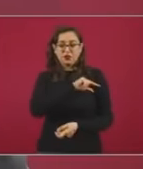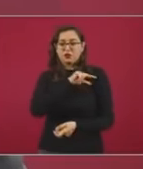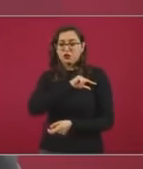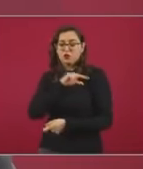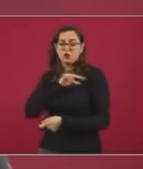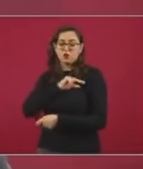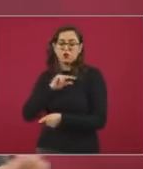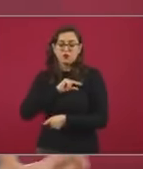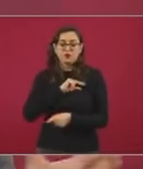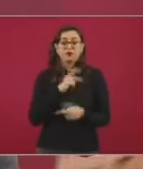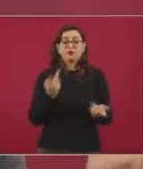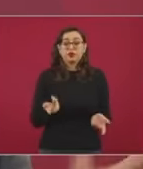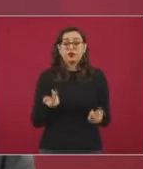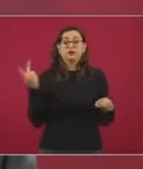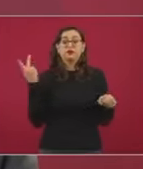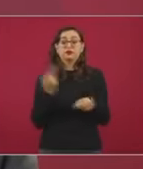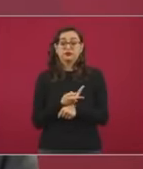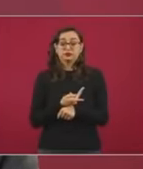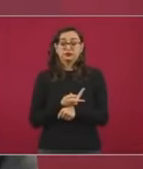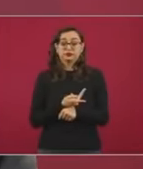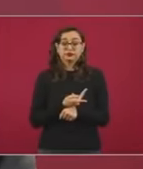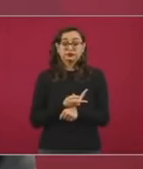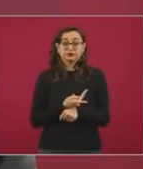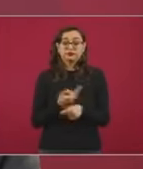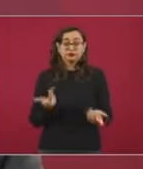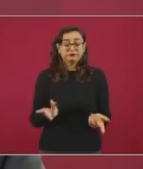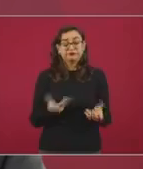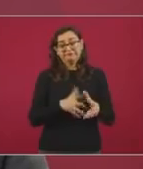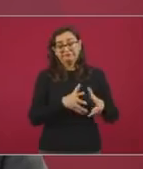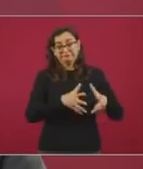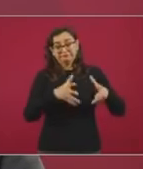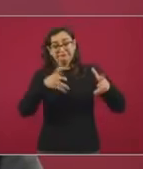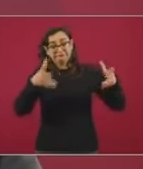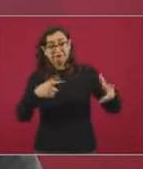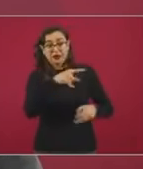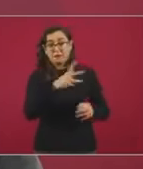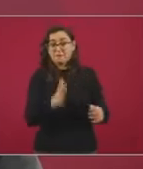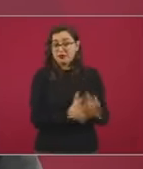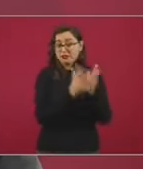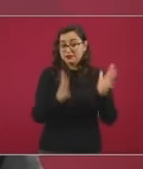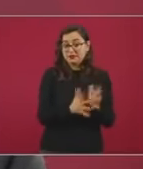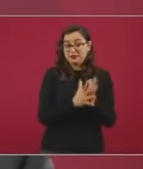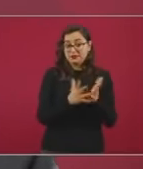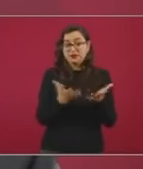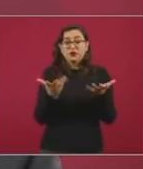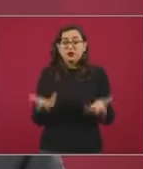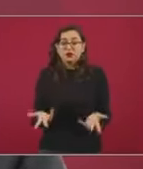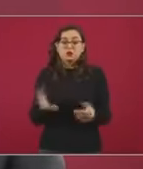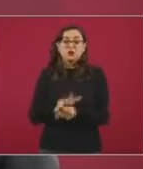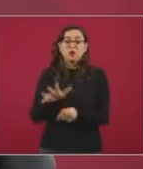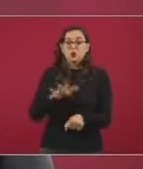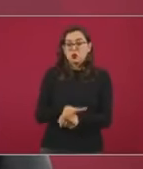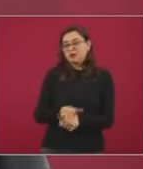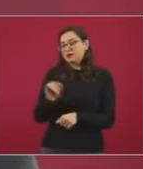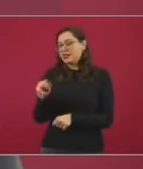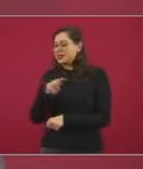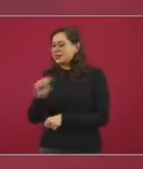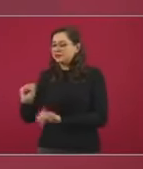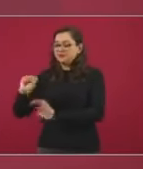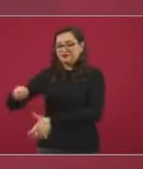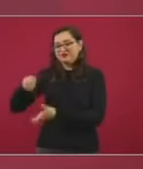se incrementa la participación de los privados, y con el argumento de ahorros o de